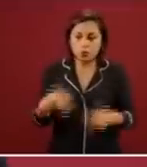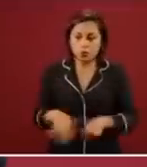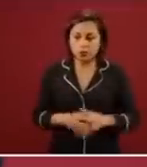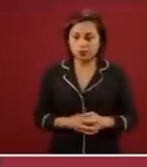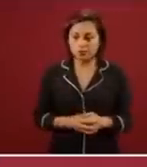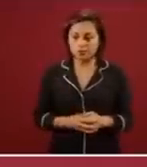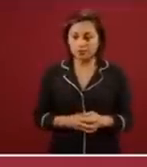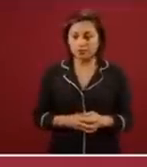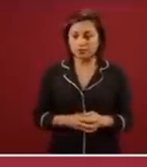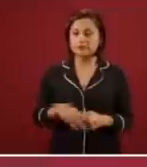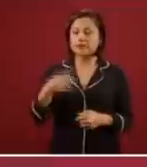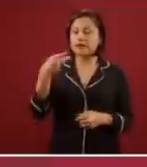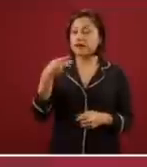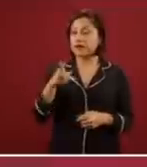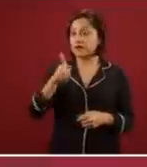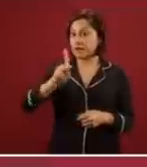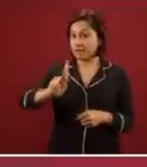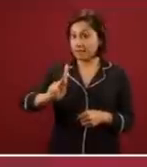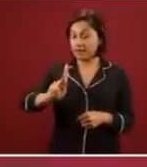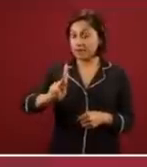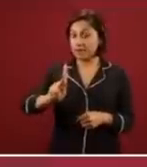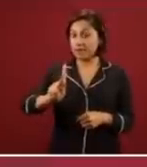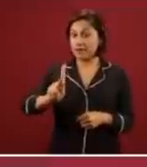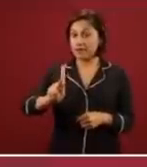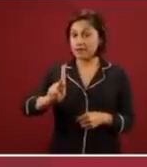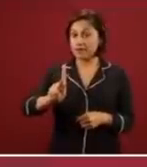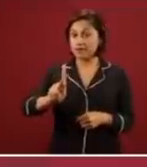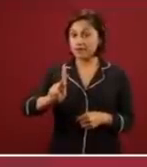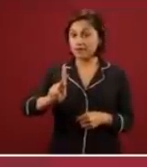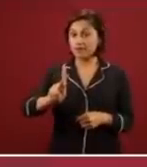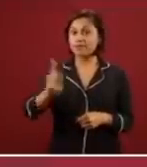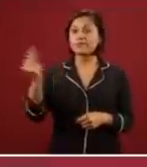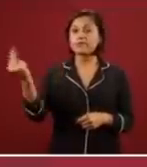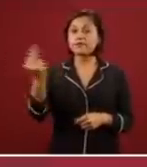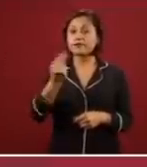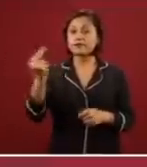Pero es muy importante que no gobierne desde arriba.